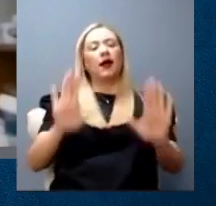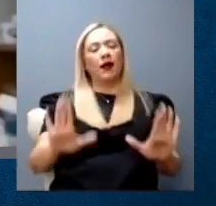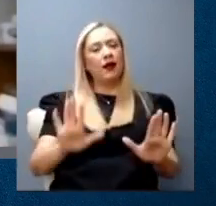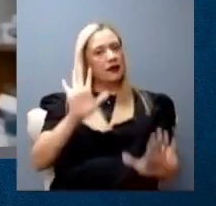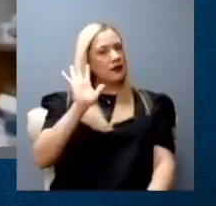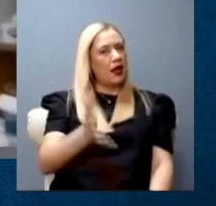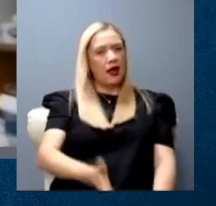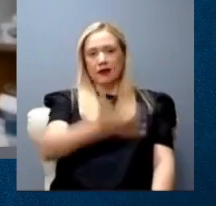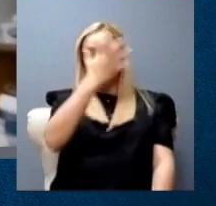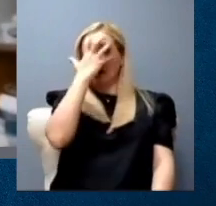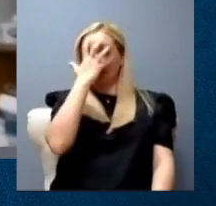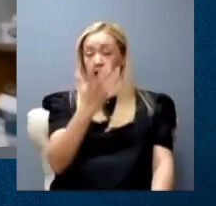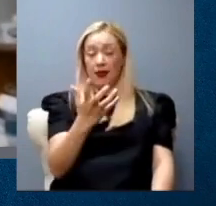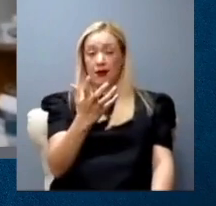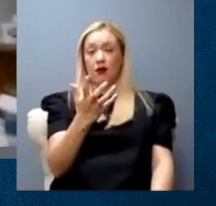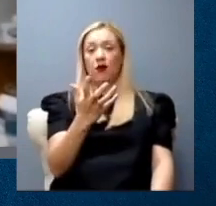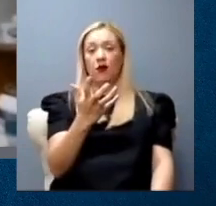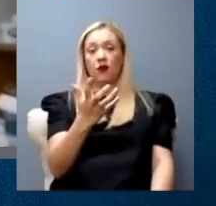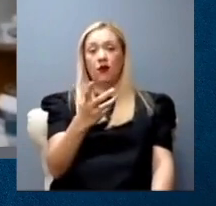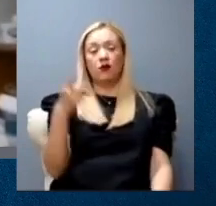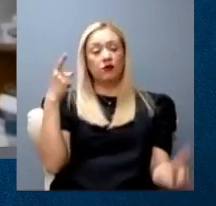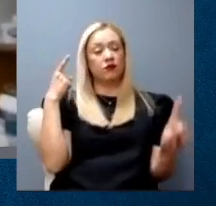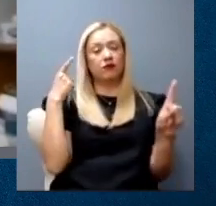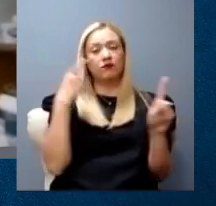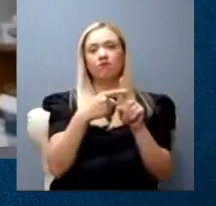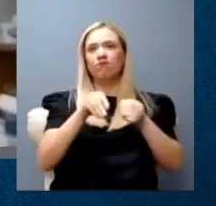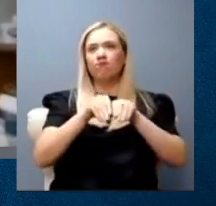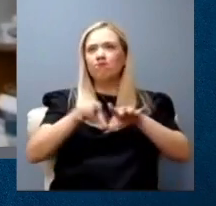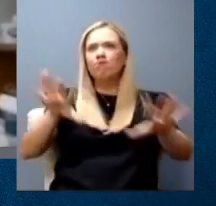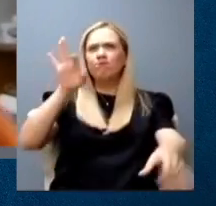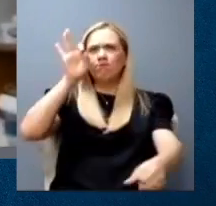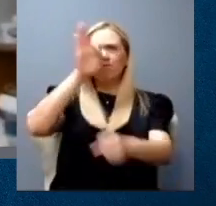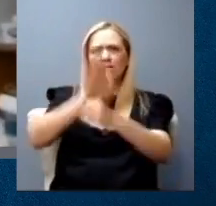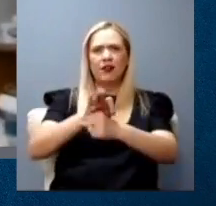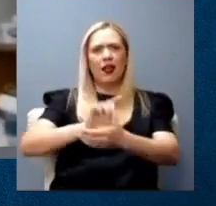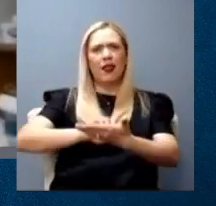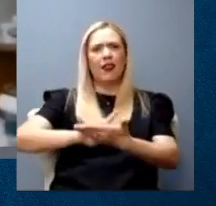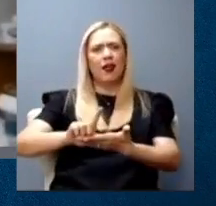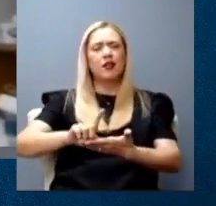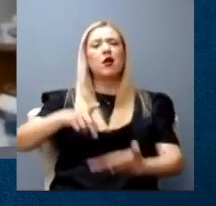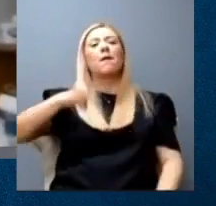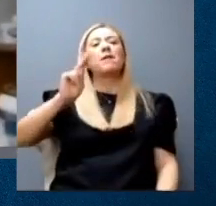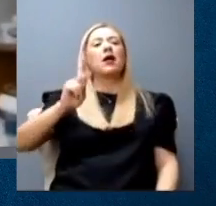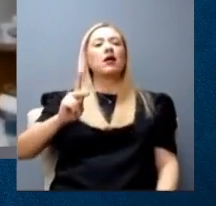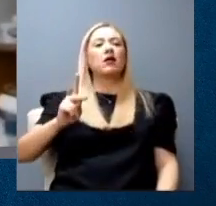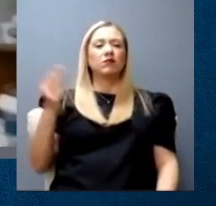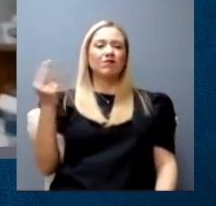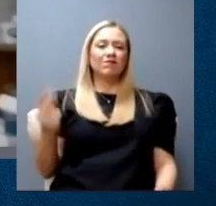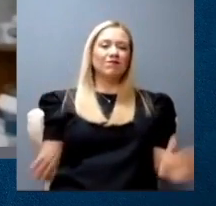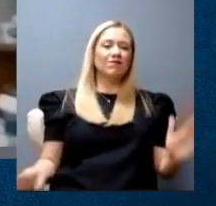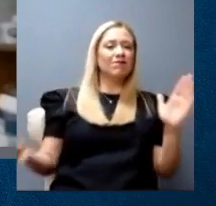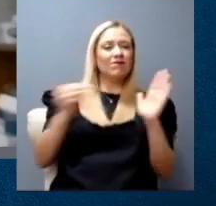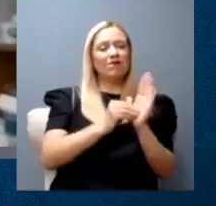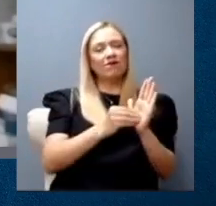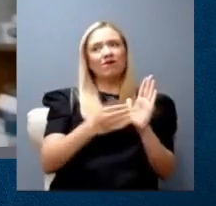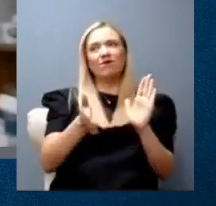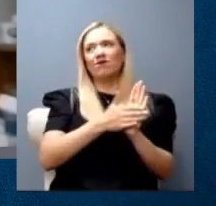serio el eje de la promoción y protección de los derechos, pero vamos a plasmar esto en un